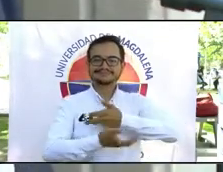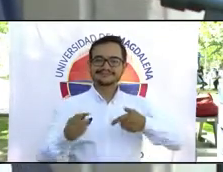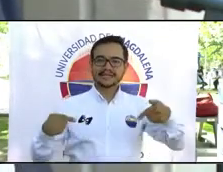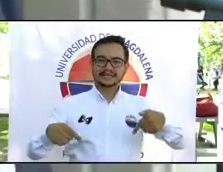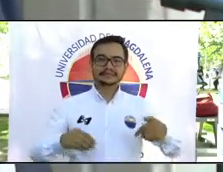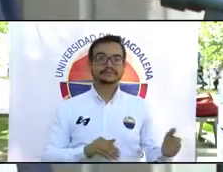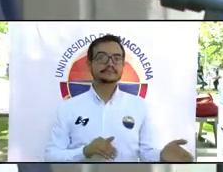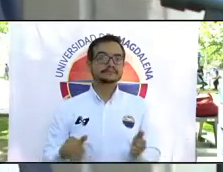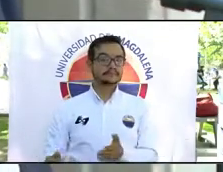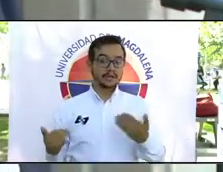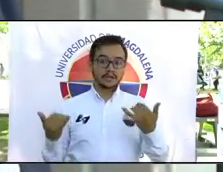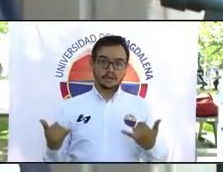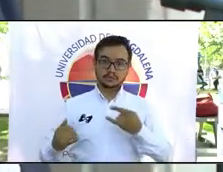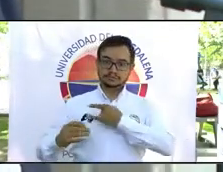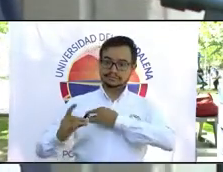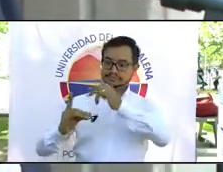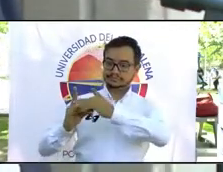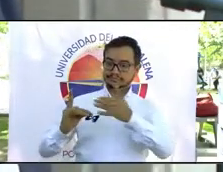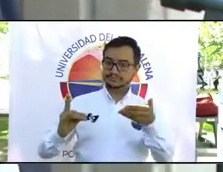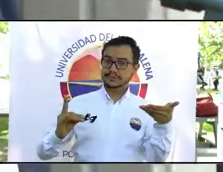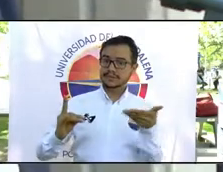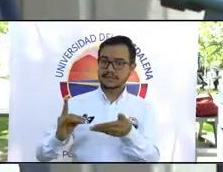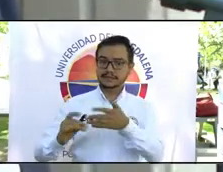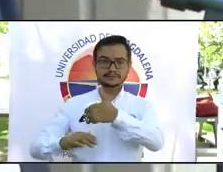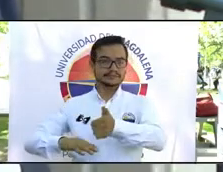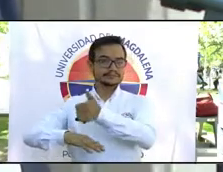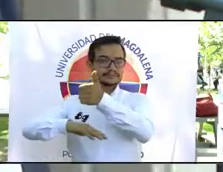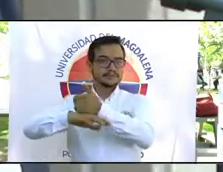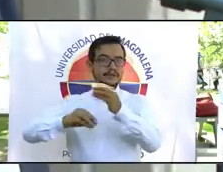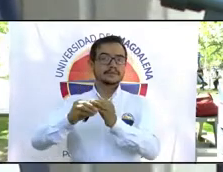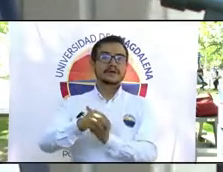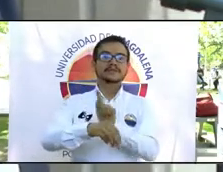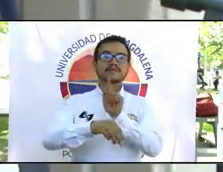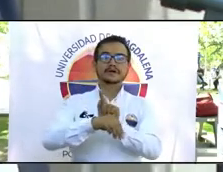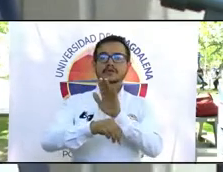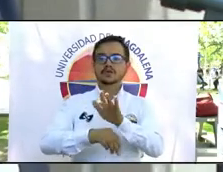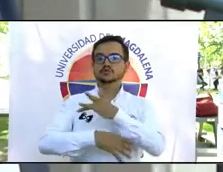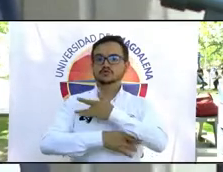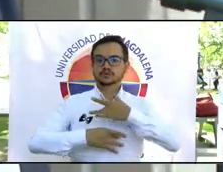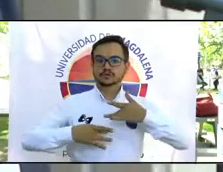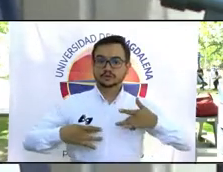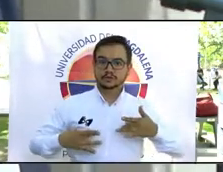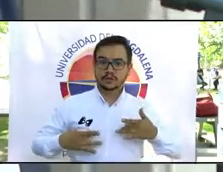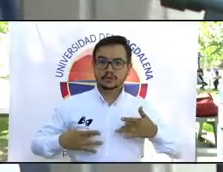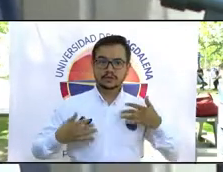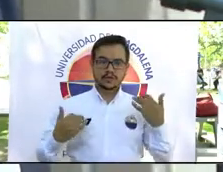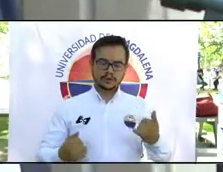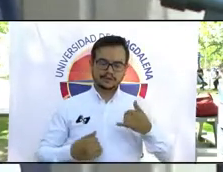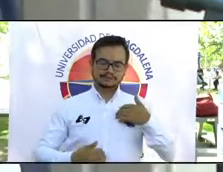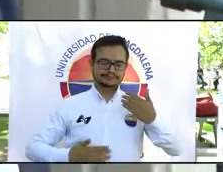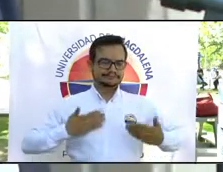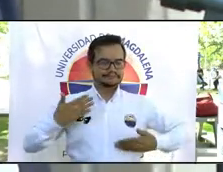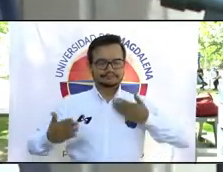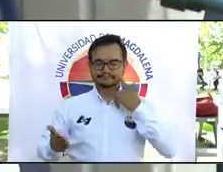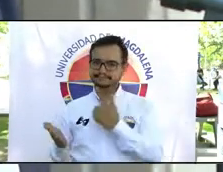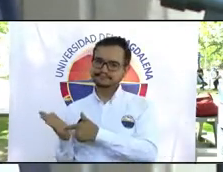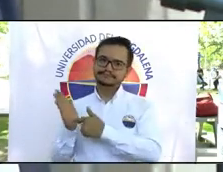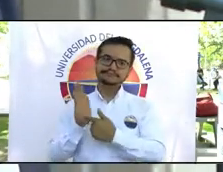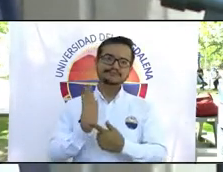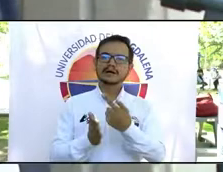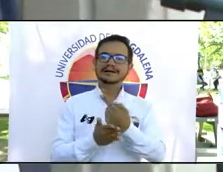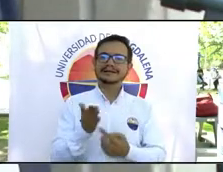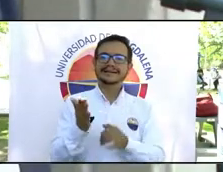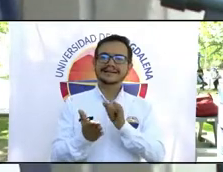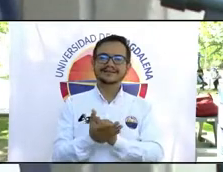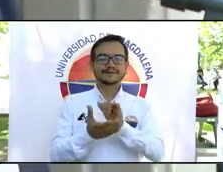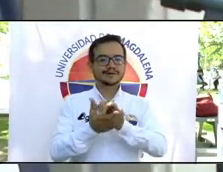En nombre de la Universidad del Magdalena, la Rectoría y la Facultad de Ciencias de la Salud, nos complacemos en darles una cordial y calurosa